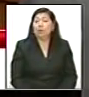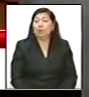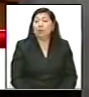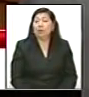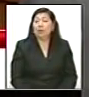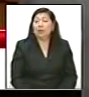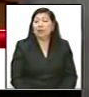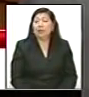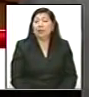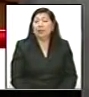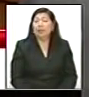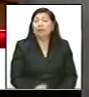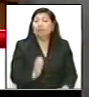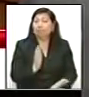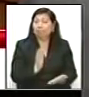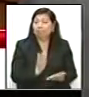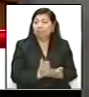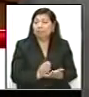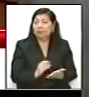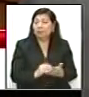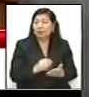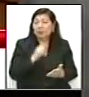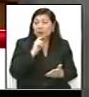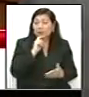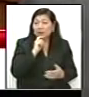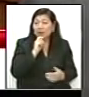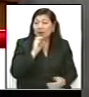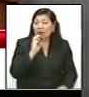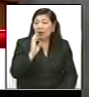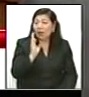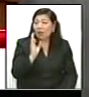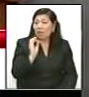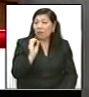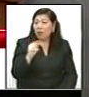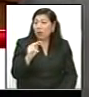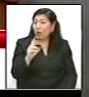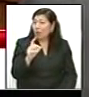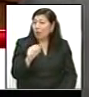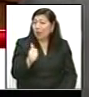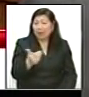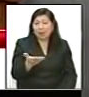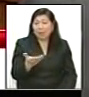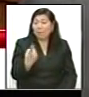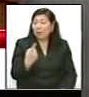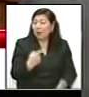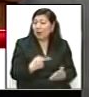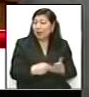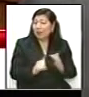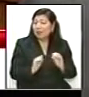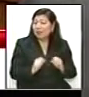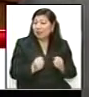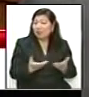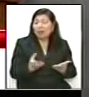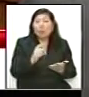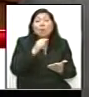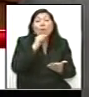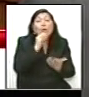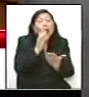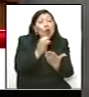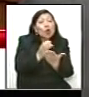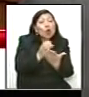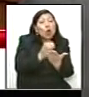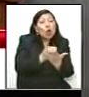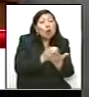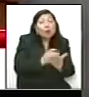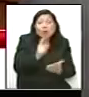o la supuesta infracción que habría incurrido la señora Marilena Foronda, no está tipificado, porque ella habría contratado